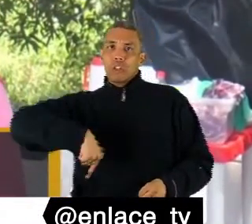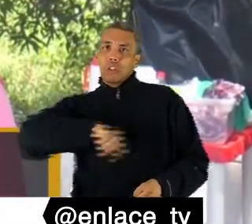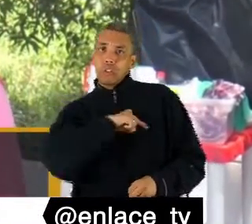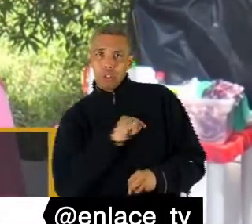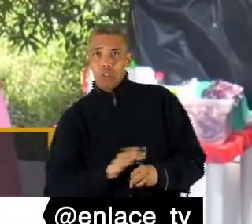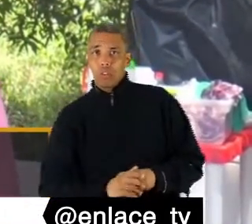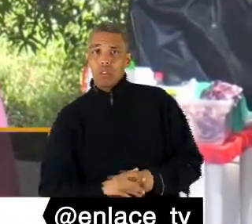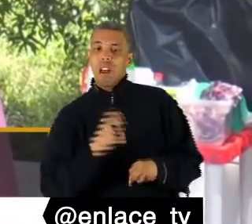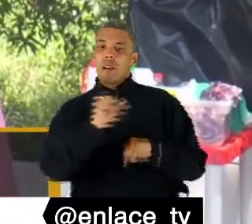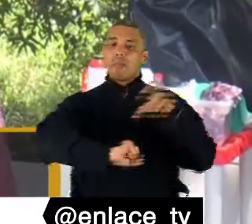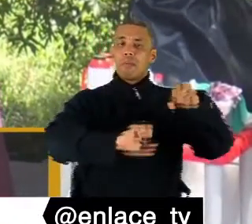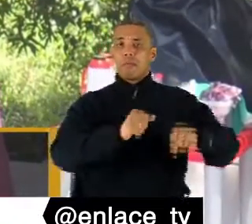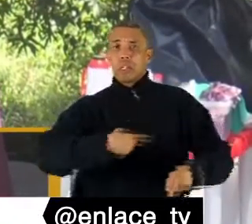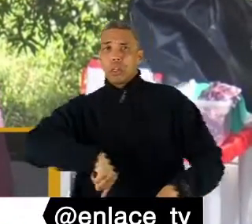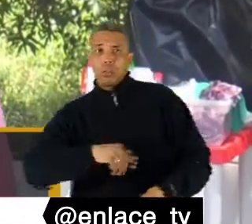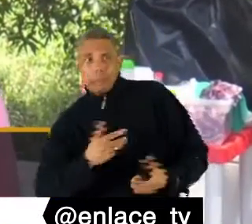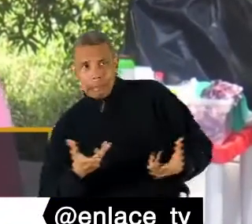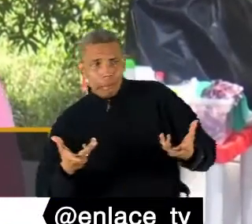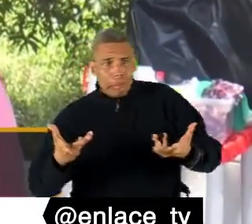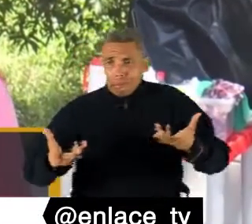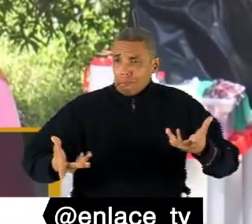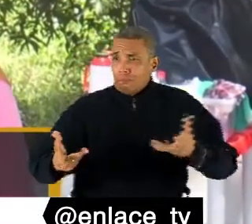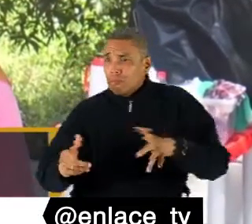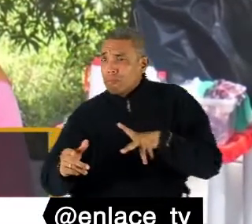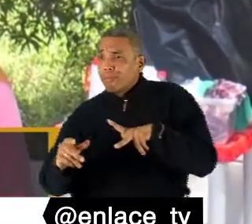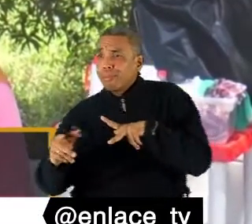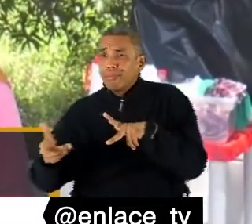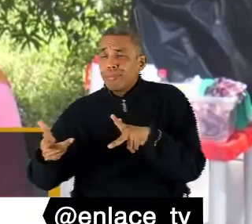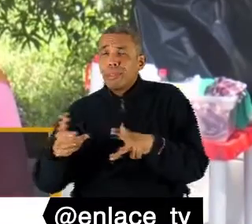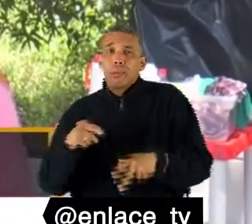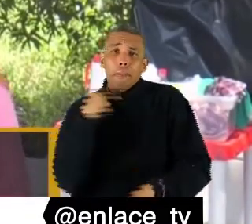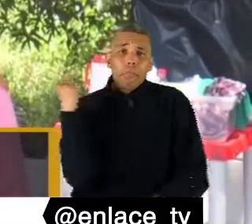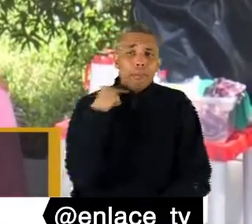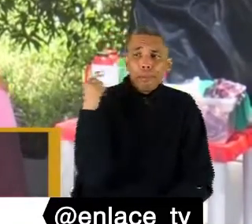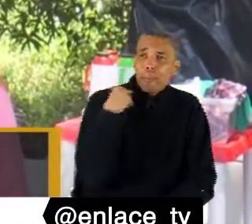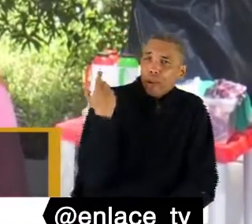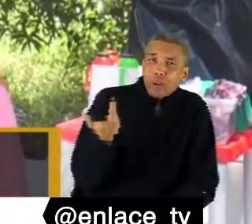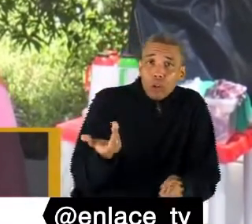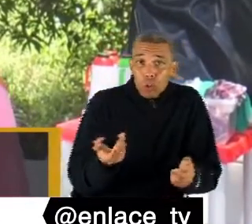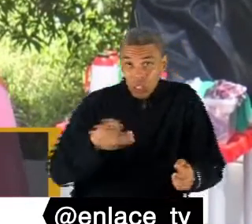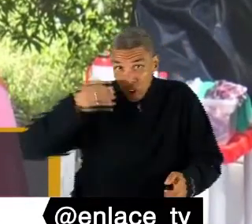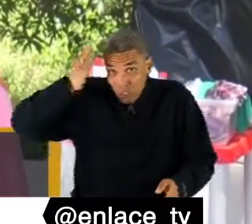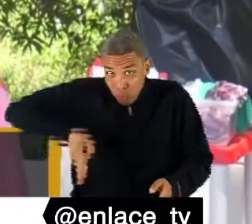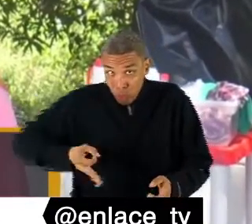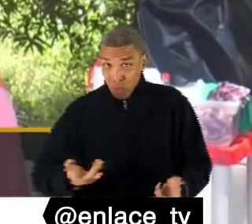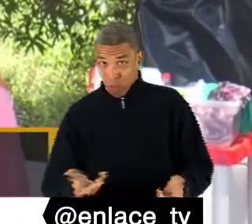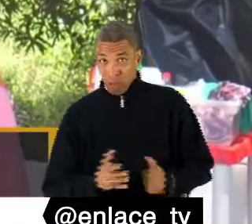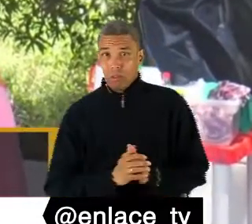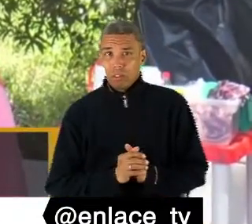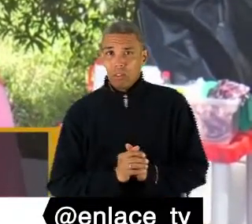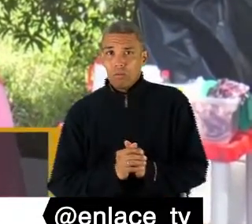tenemos posibilidades de vidas terciarias, no tenemos ningún mercado asegurado para poder hacer